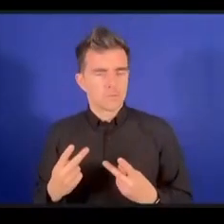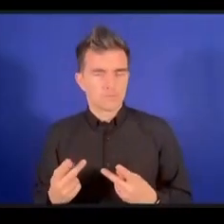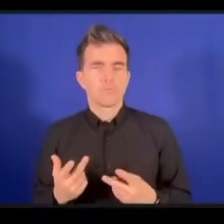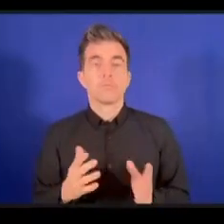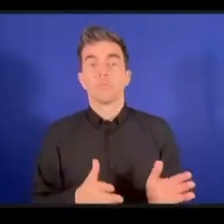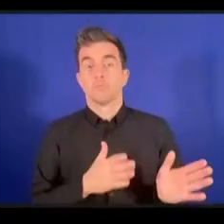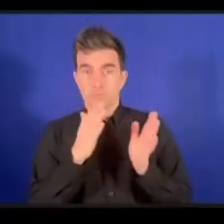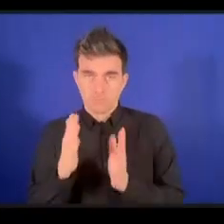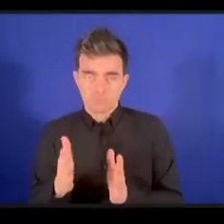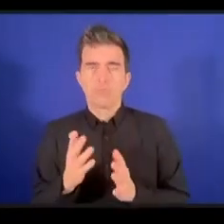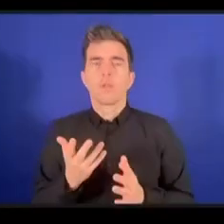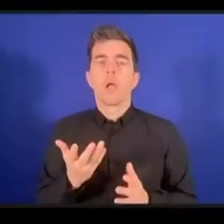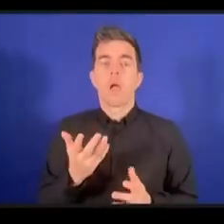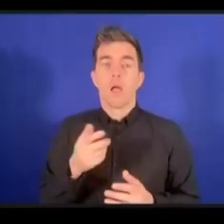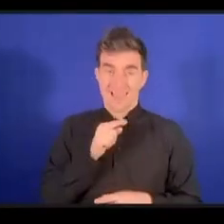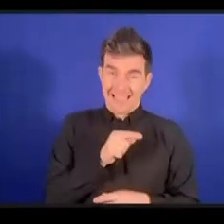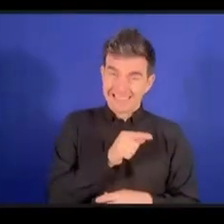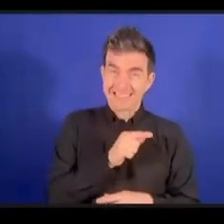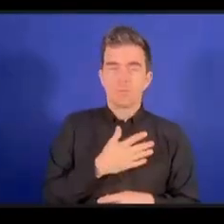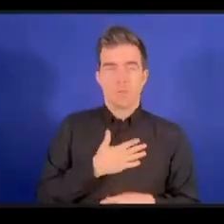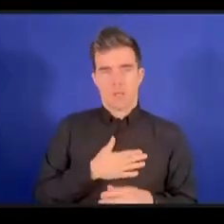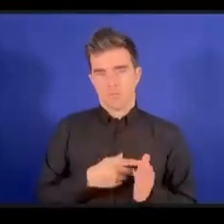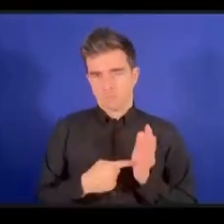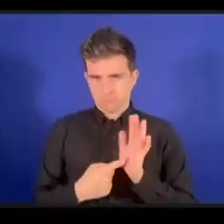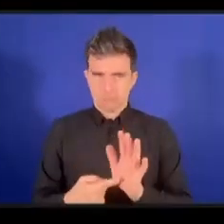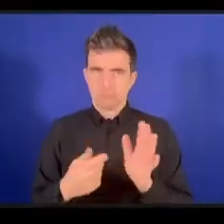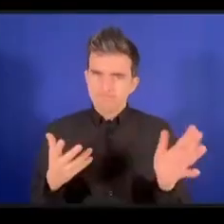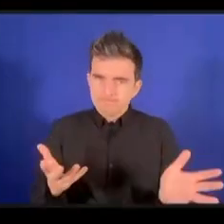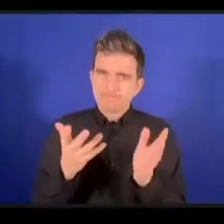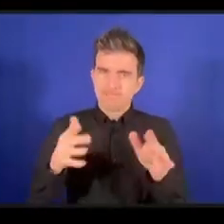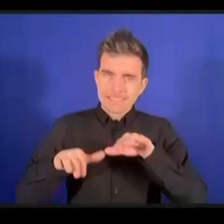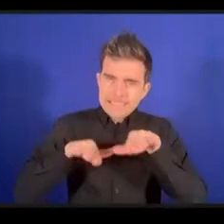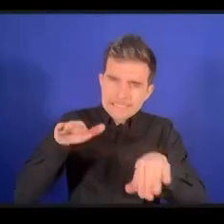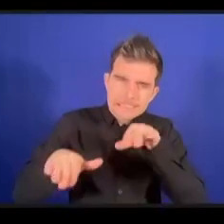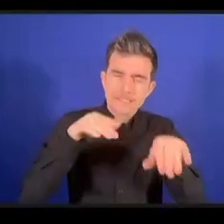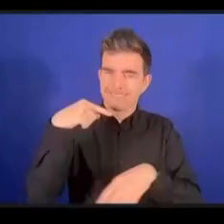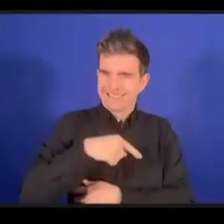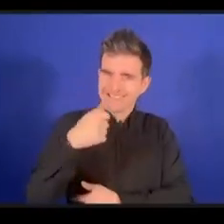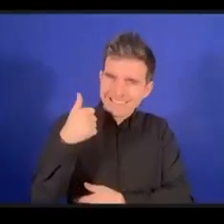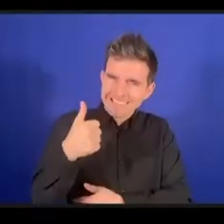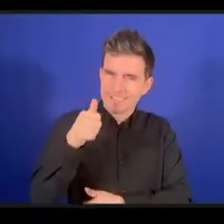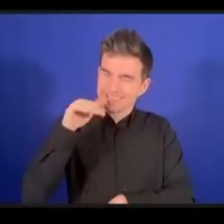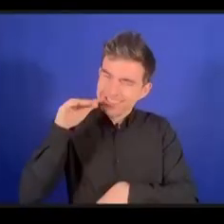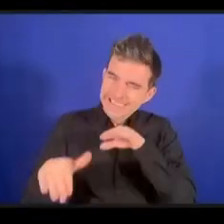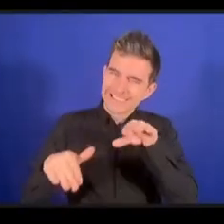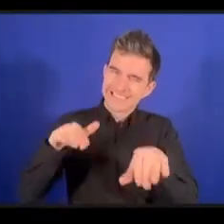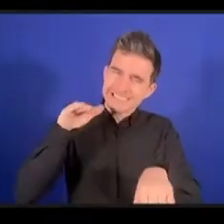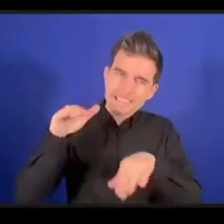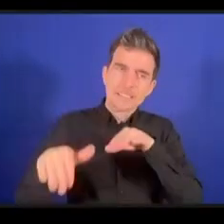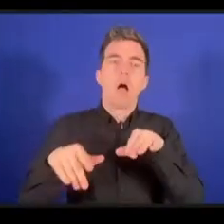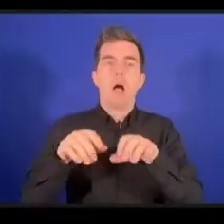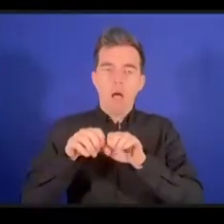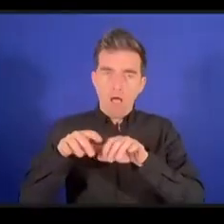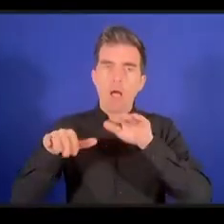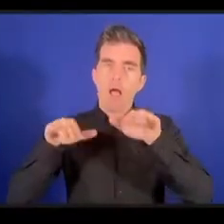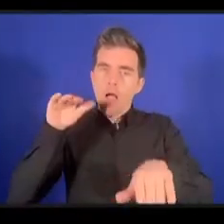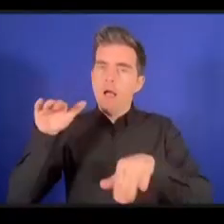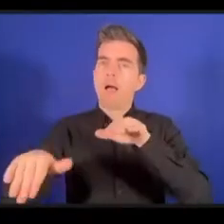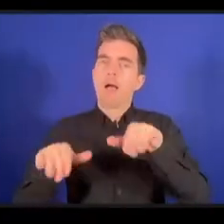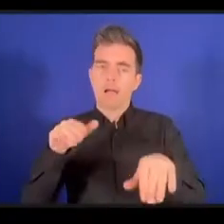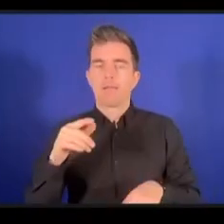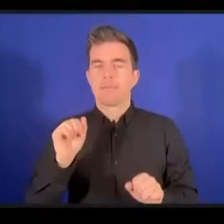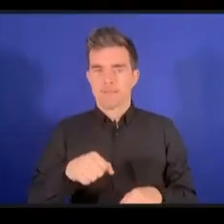para buenas prácticas también está Pues el desarrollo y la adherencia a las normas es de